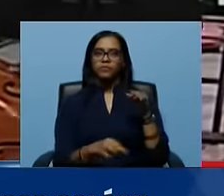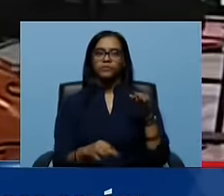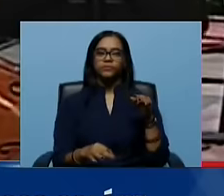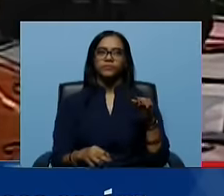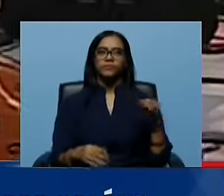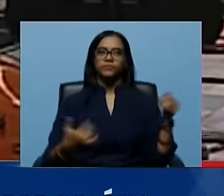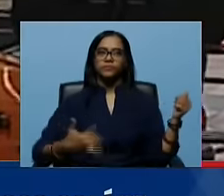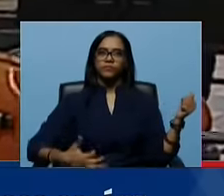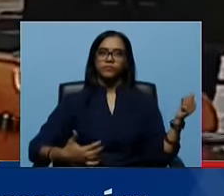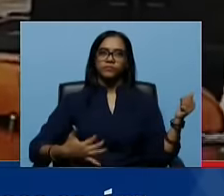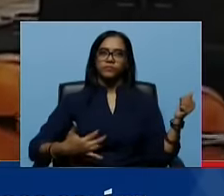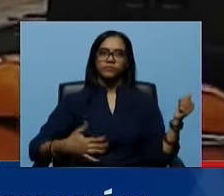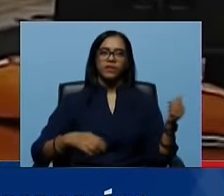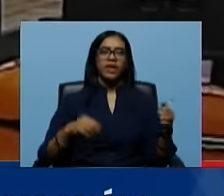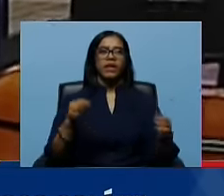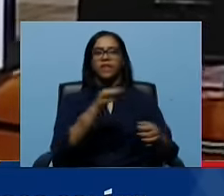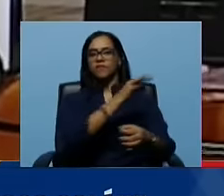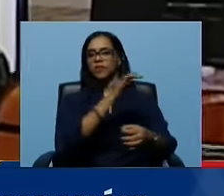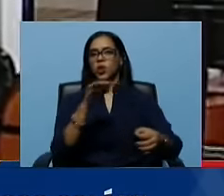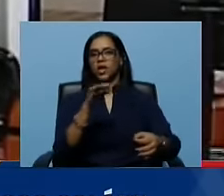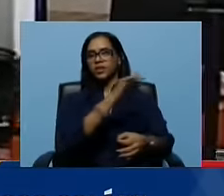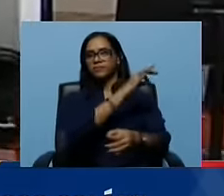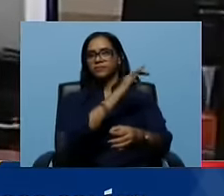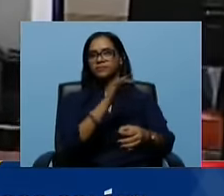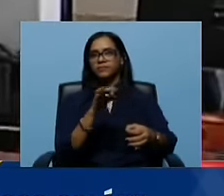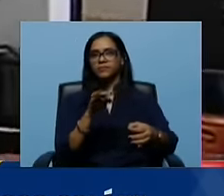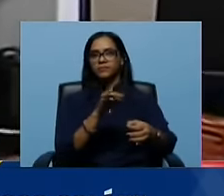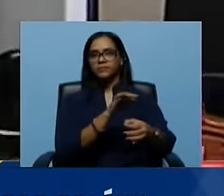el profesor Rubén en el violín,